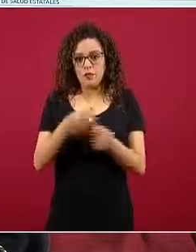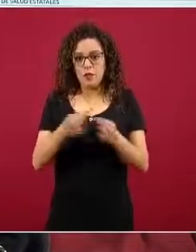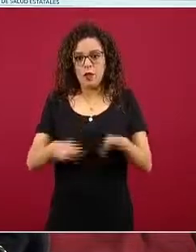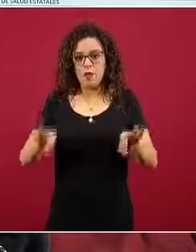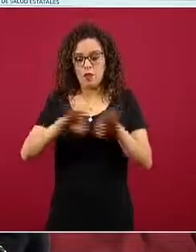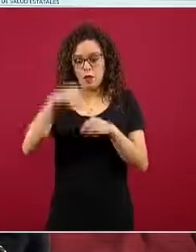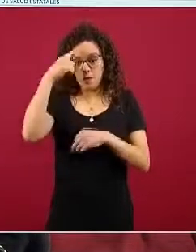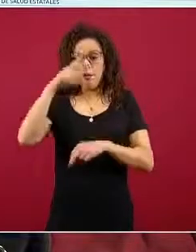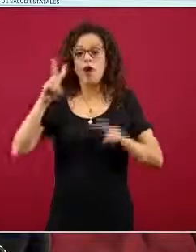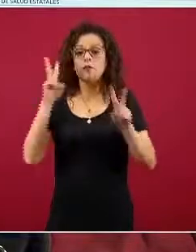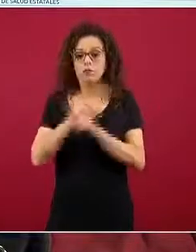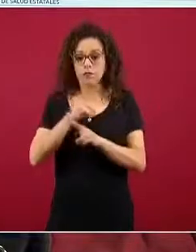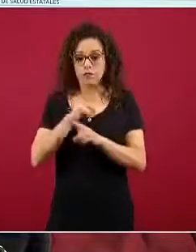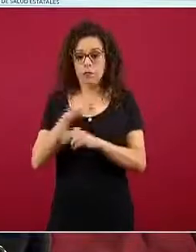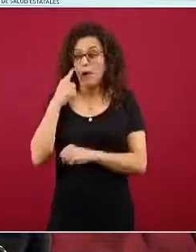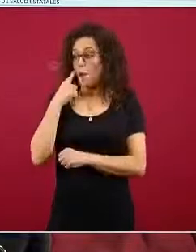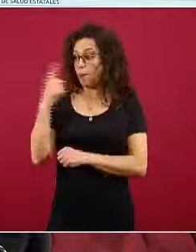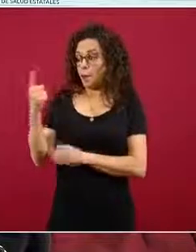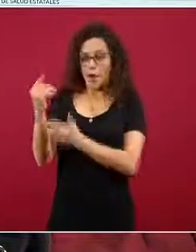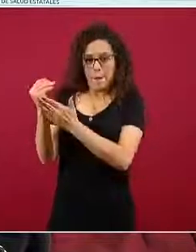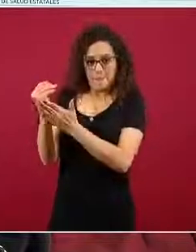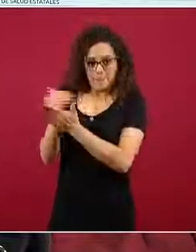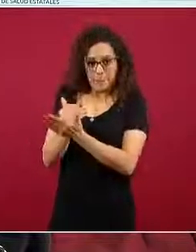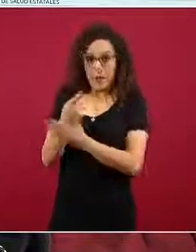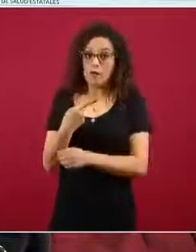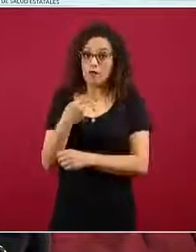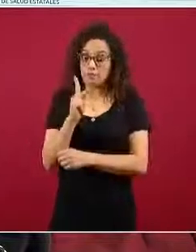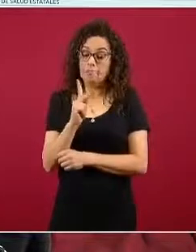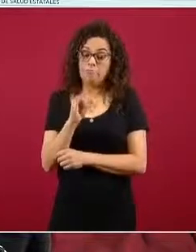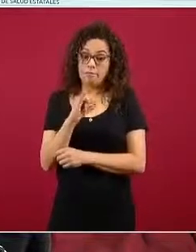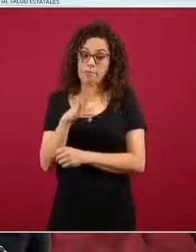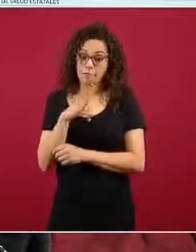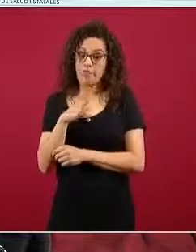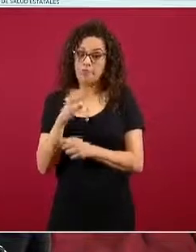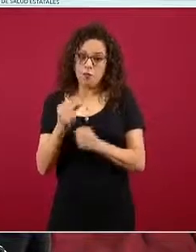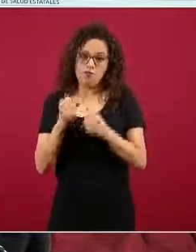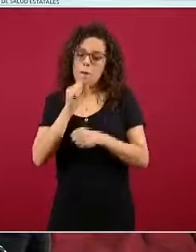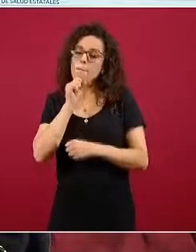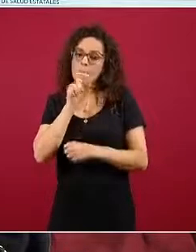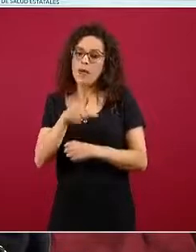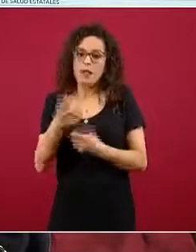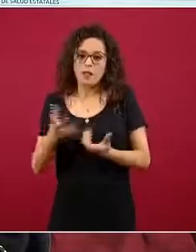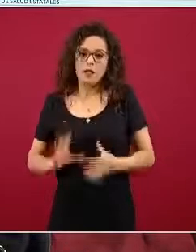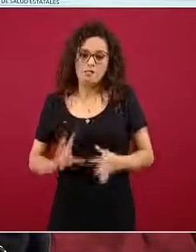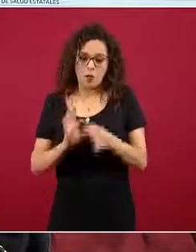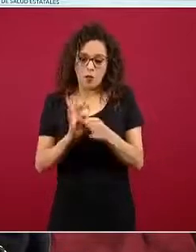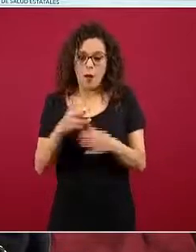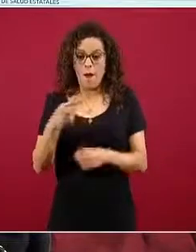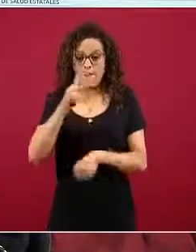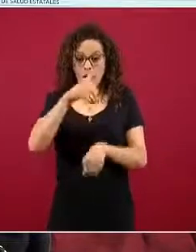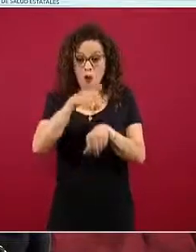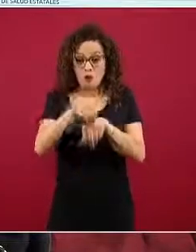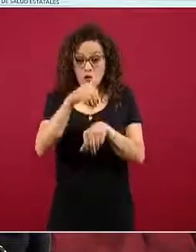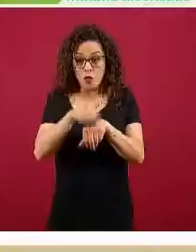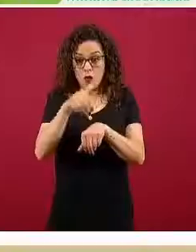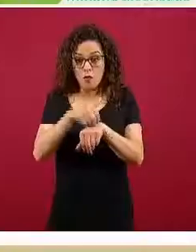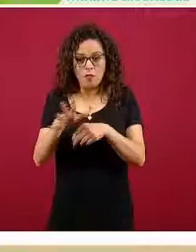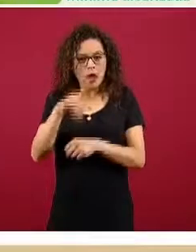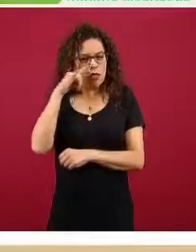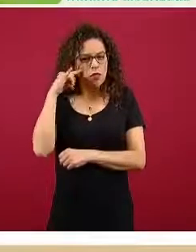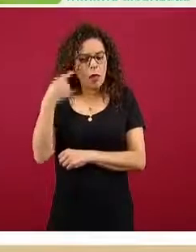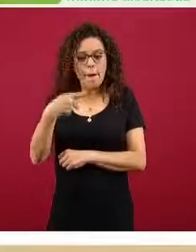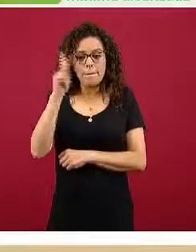menor, pero de todos modos contribuye de manera importante, y aunque por el número no se ve, también